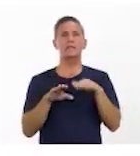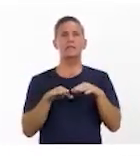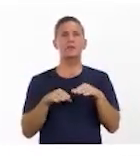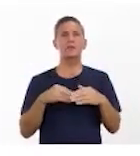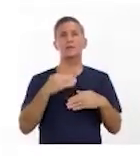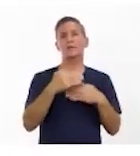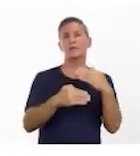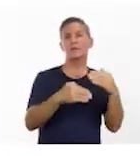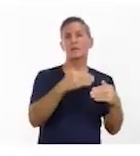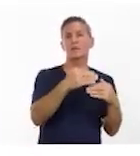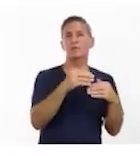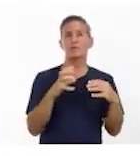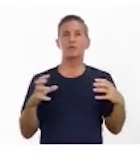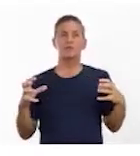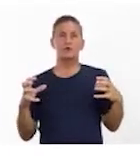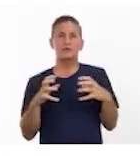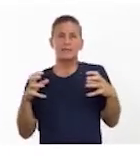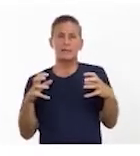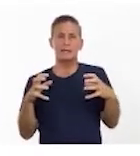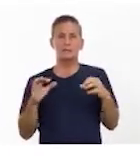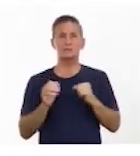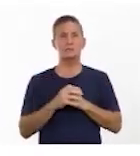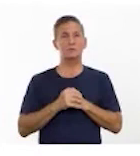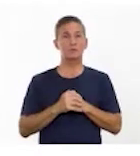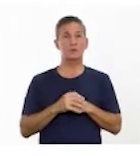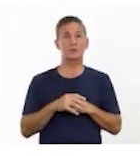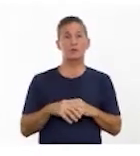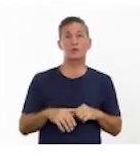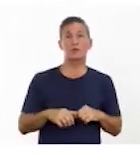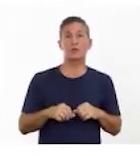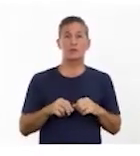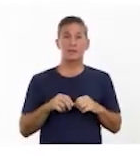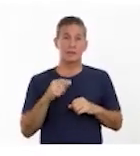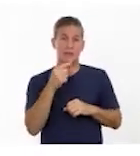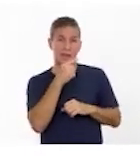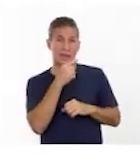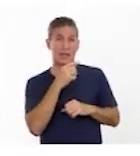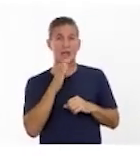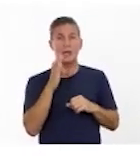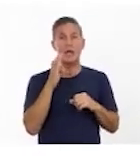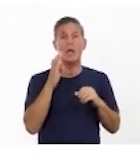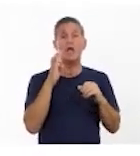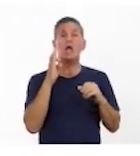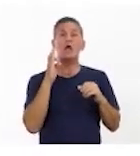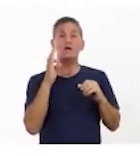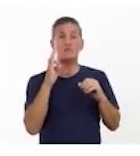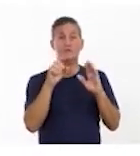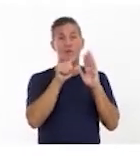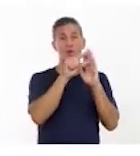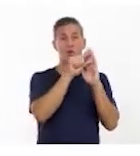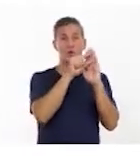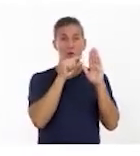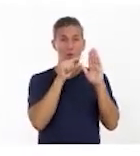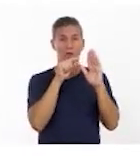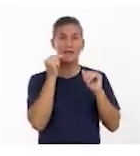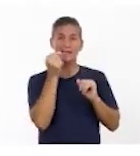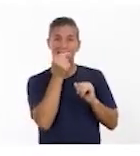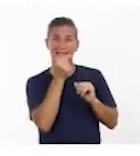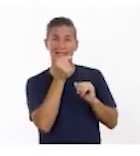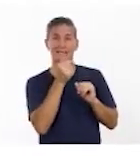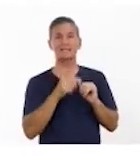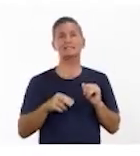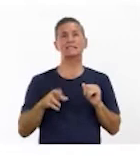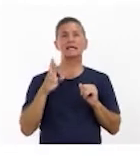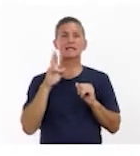el proceso de reacción. Si el delta H es menor que 0, esa reacción es